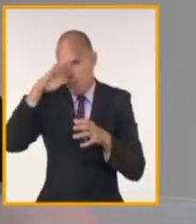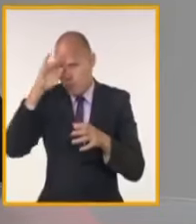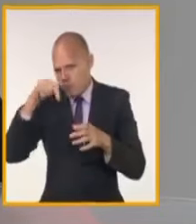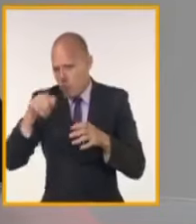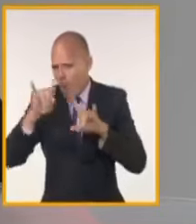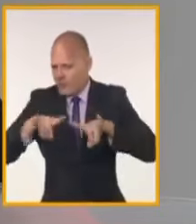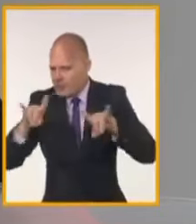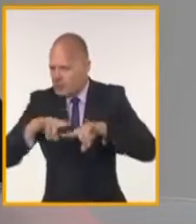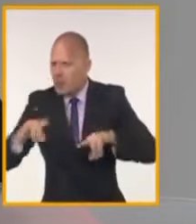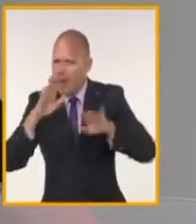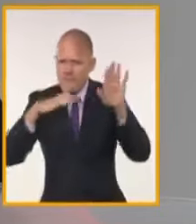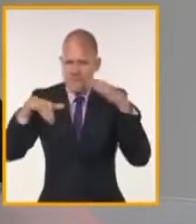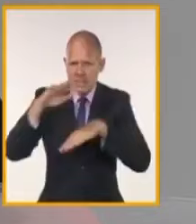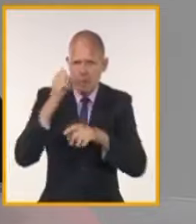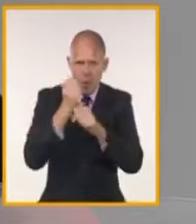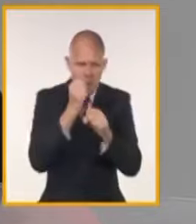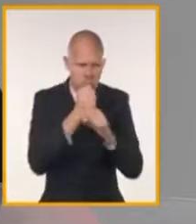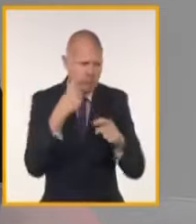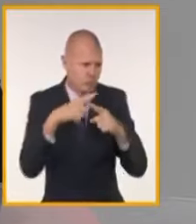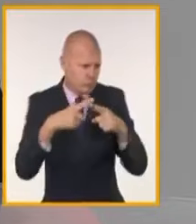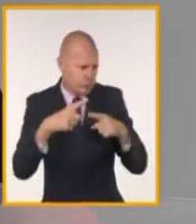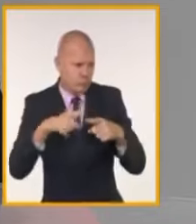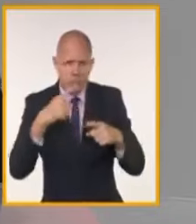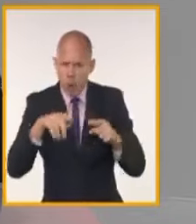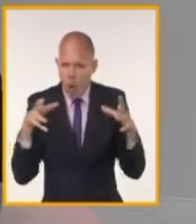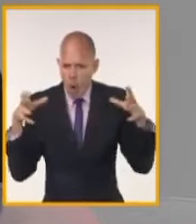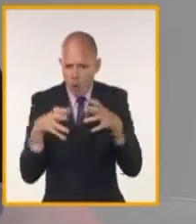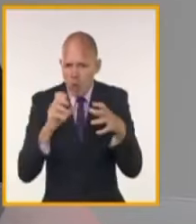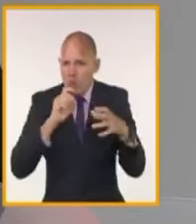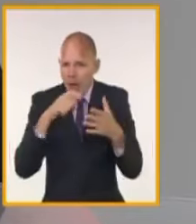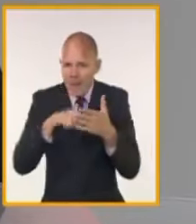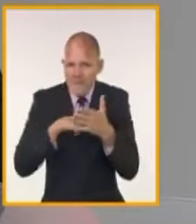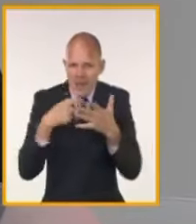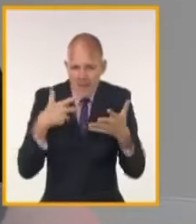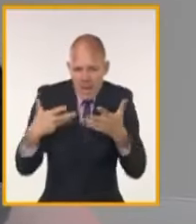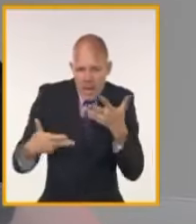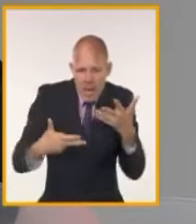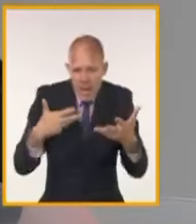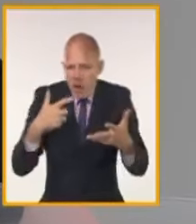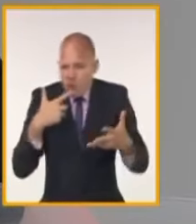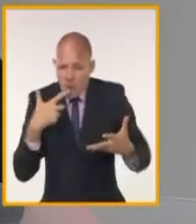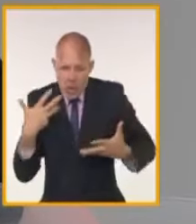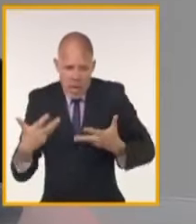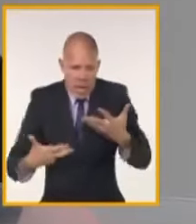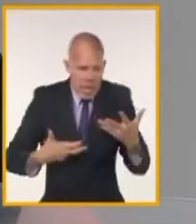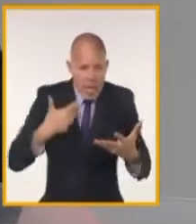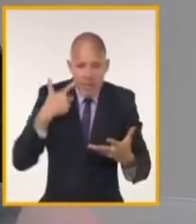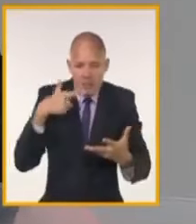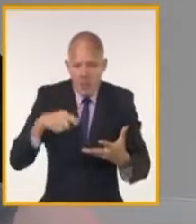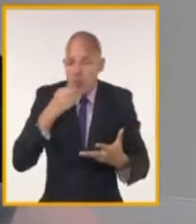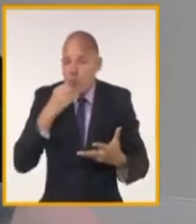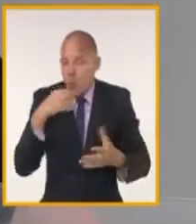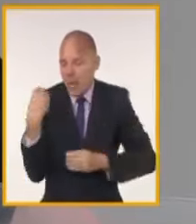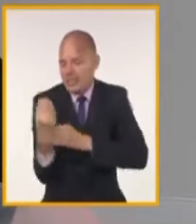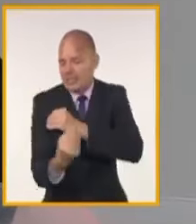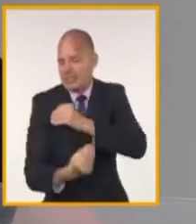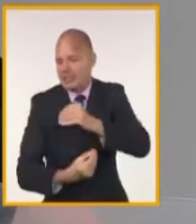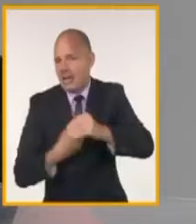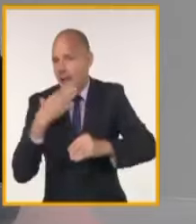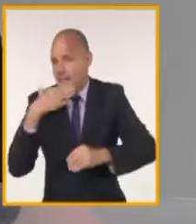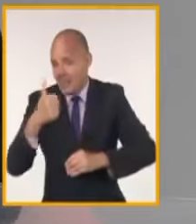de los ministerios los grupos empresariales elaborando la política de transición energética de Cuba que ya no es el